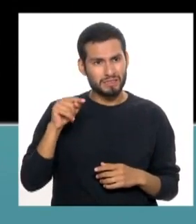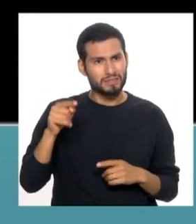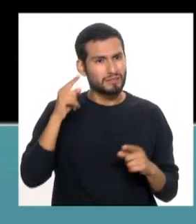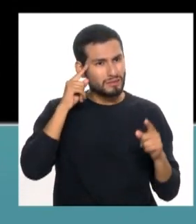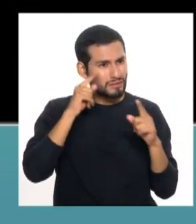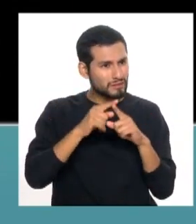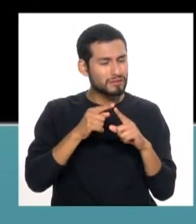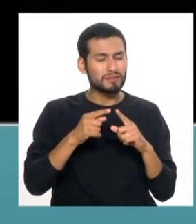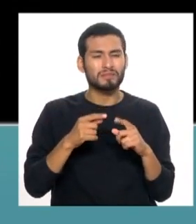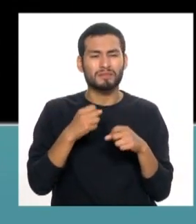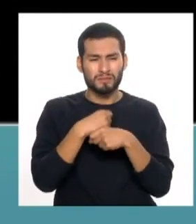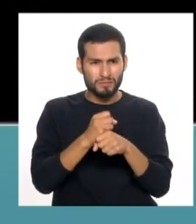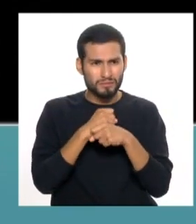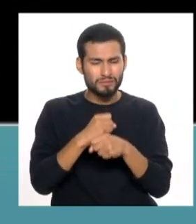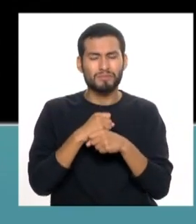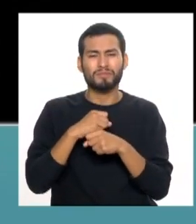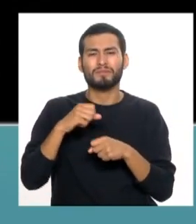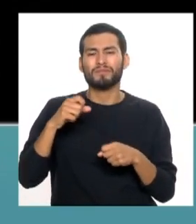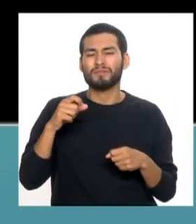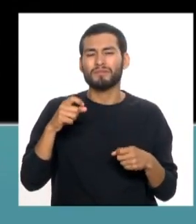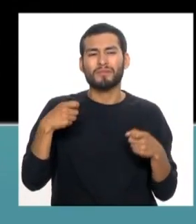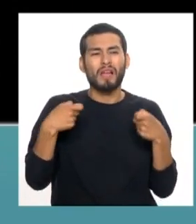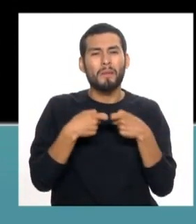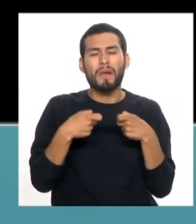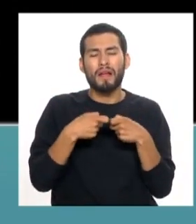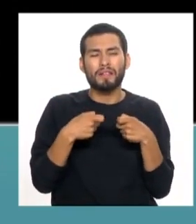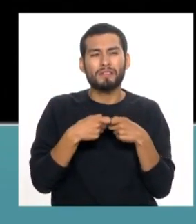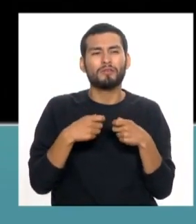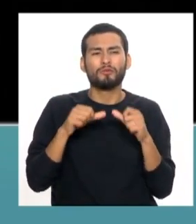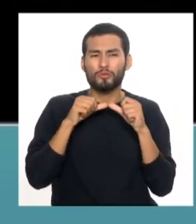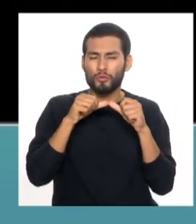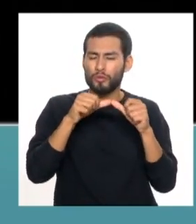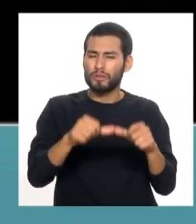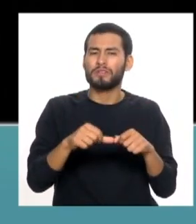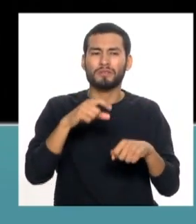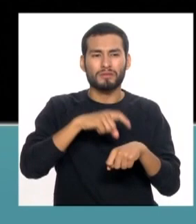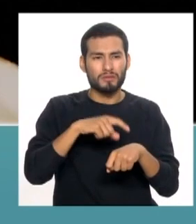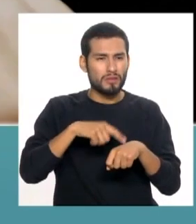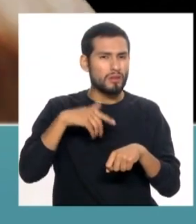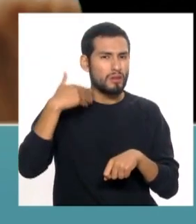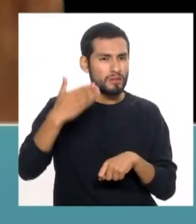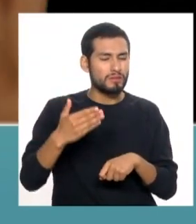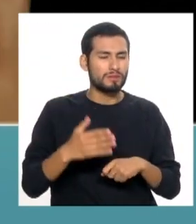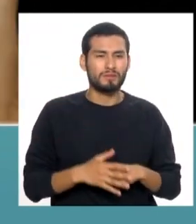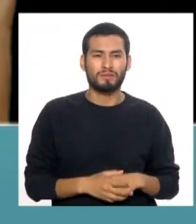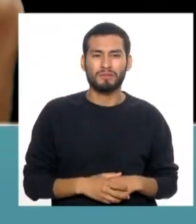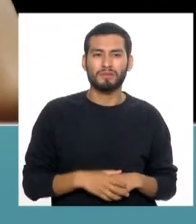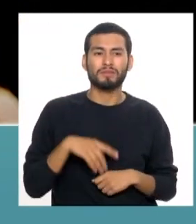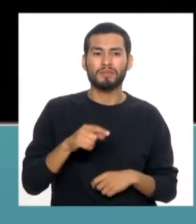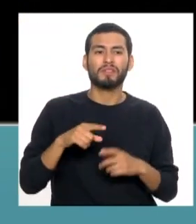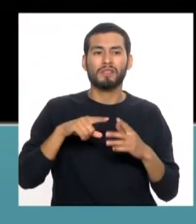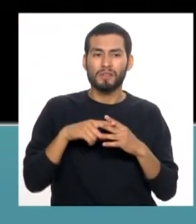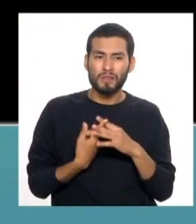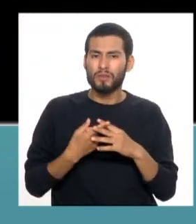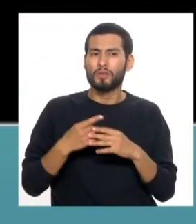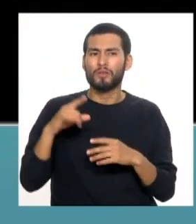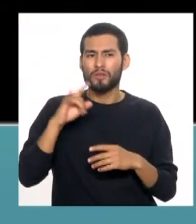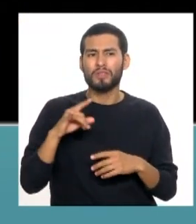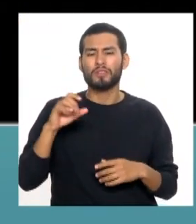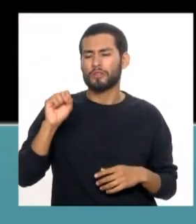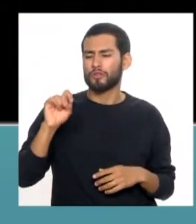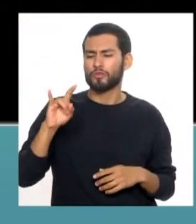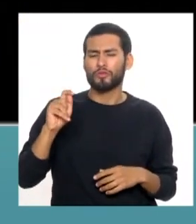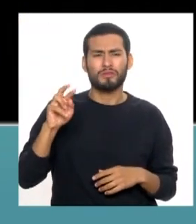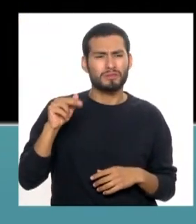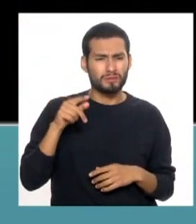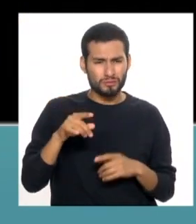concepto de crear unas pilas, ¿no? Que pueda durarle más tiempo y empiezo a utilizar el sustrato, empiezo a